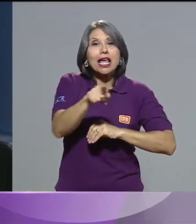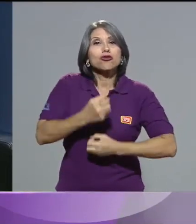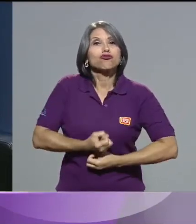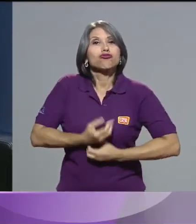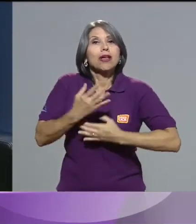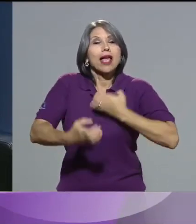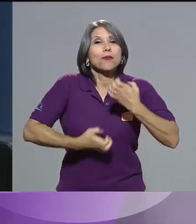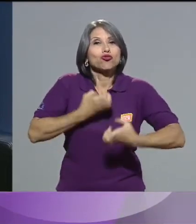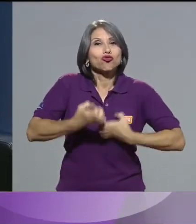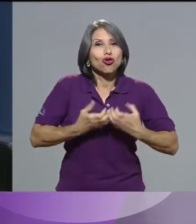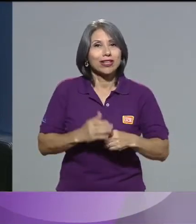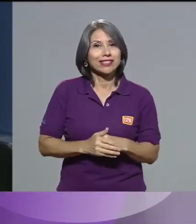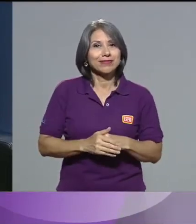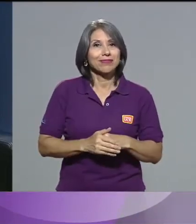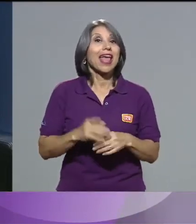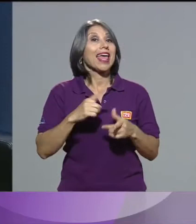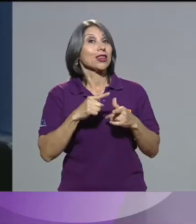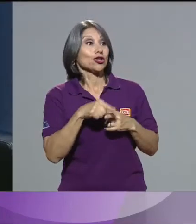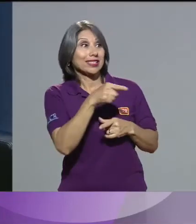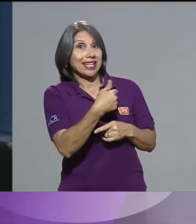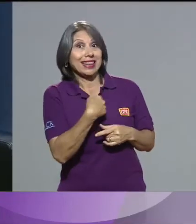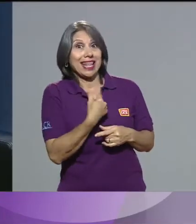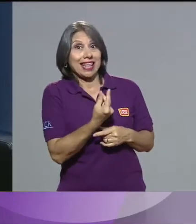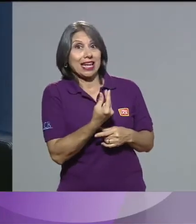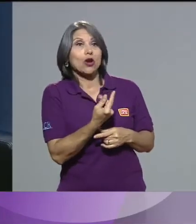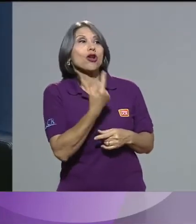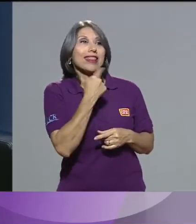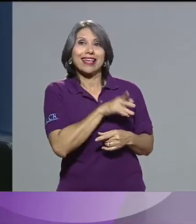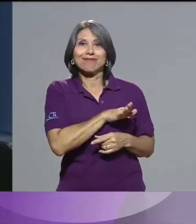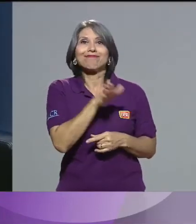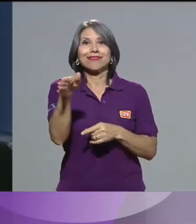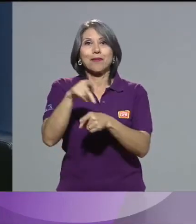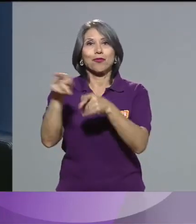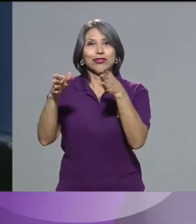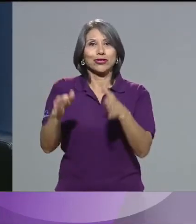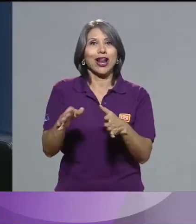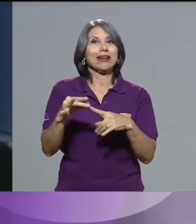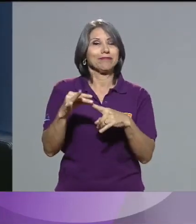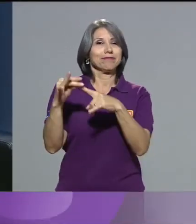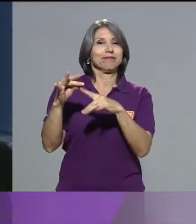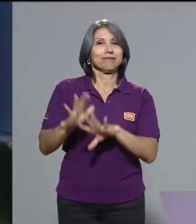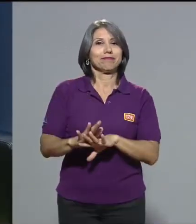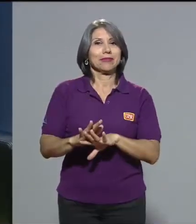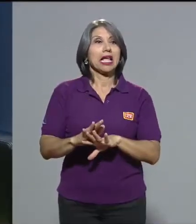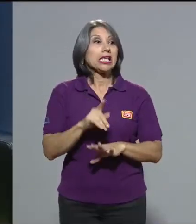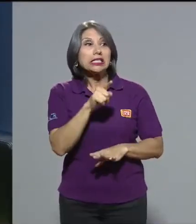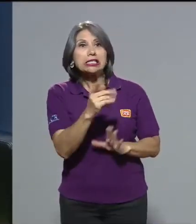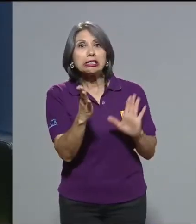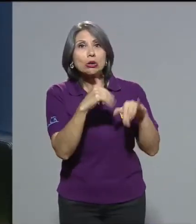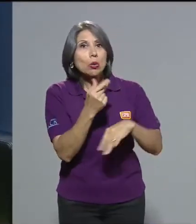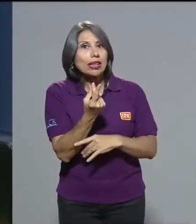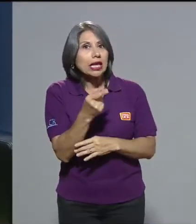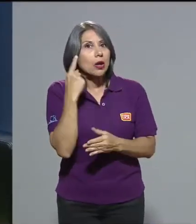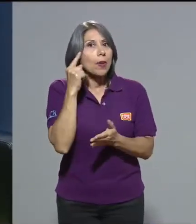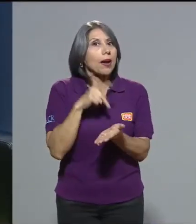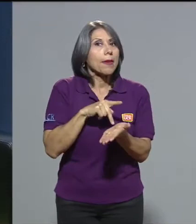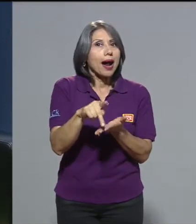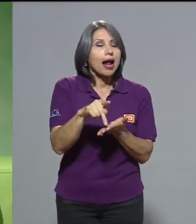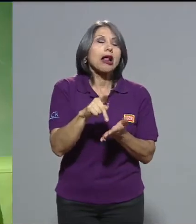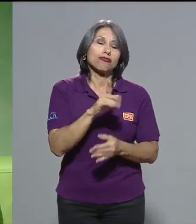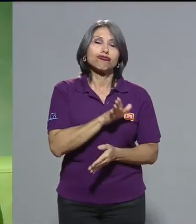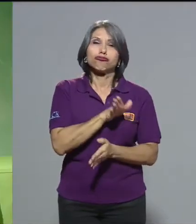referirlos. Si no tiene dinero, entonces, bueno, el Hospital de Niños, ¿verdad?, que los diagnostica y que se dan algunas